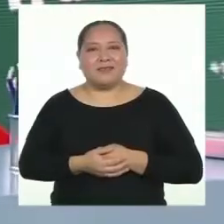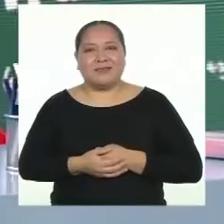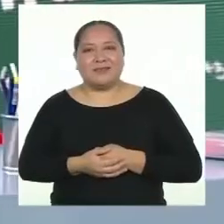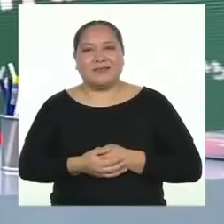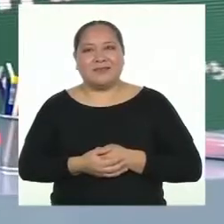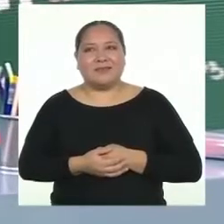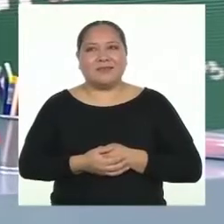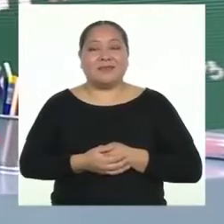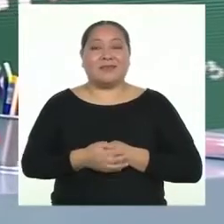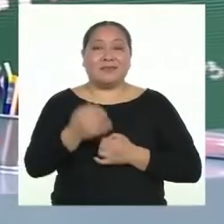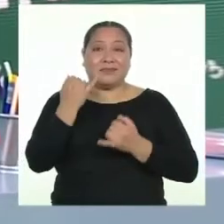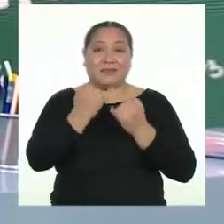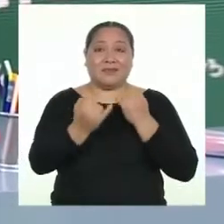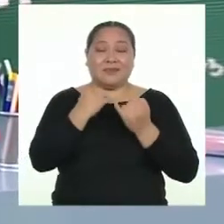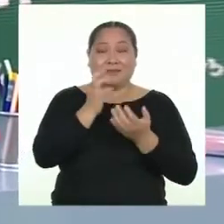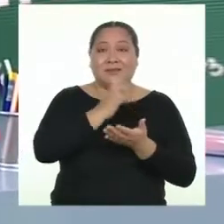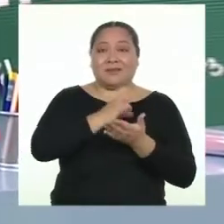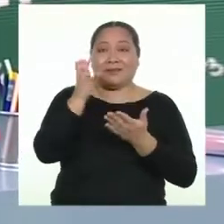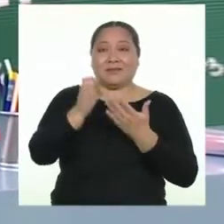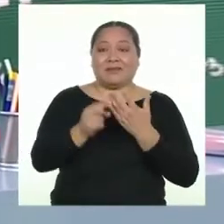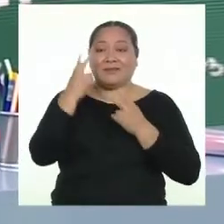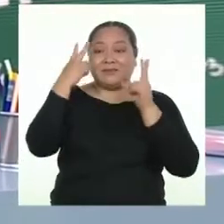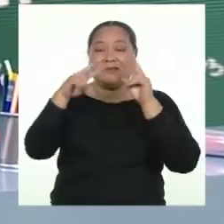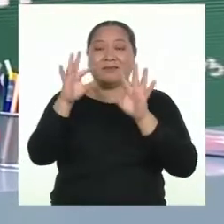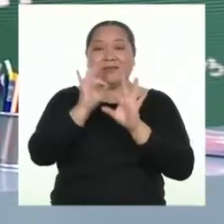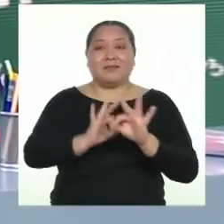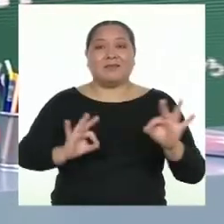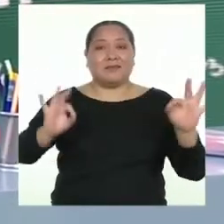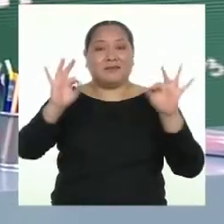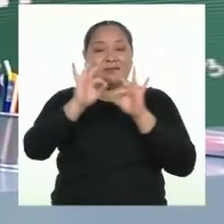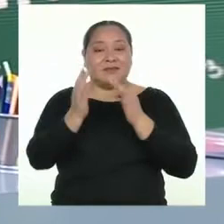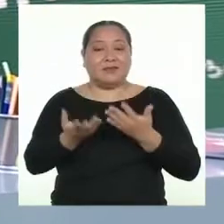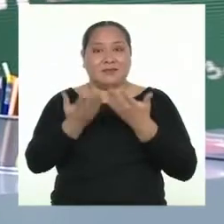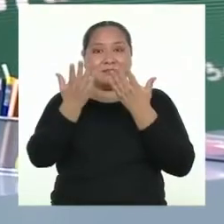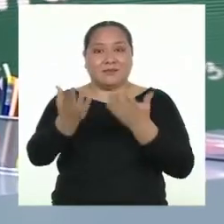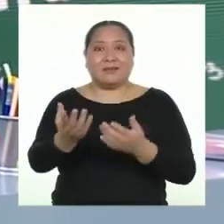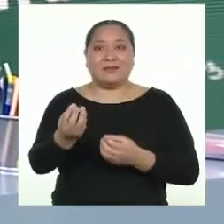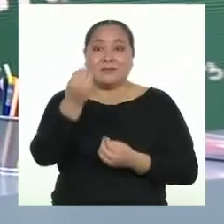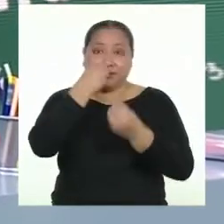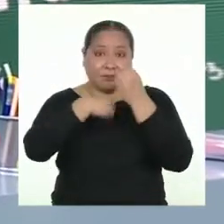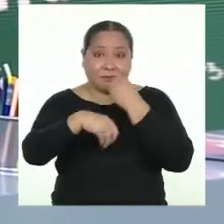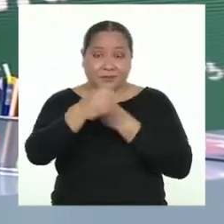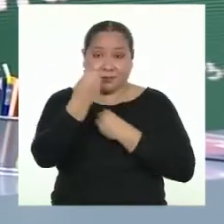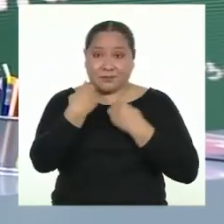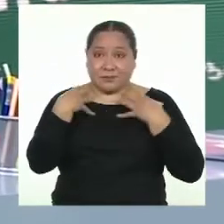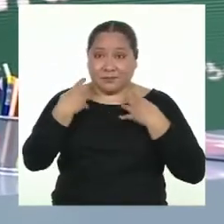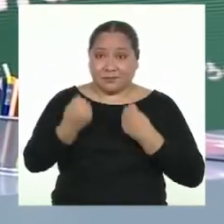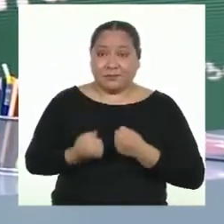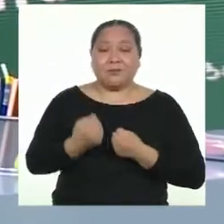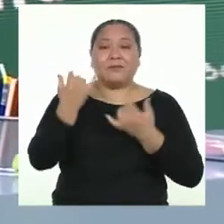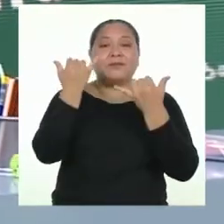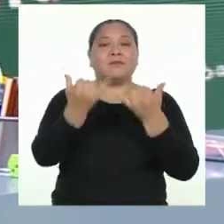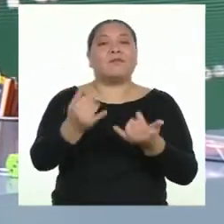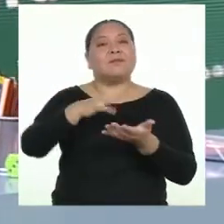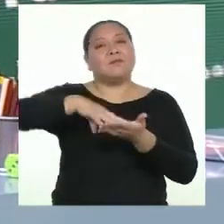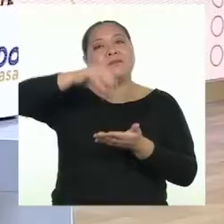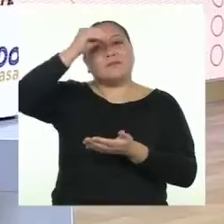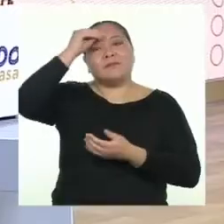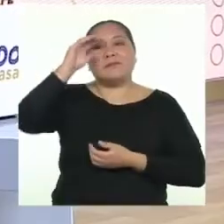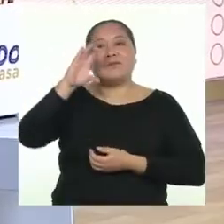En las últimas actividades hemos visto la importancia que debemos darle a nuestra nutrición y hoy aprenderemos sobre las